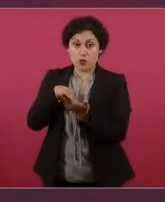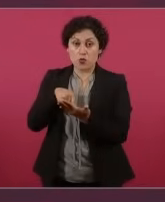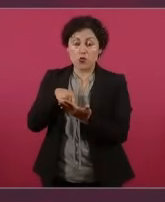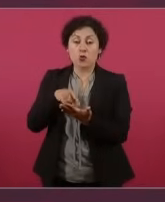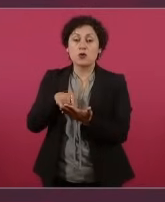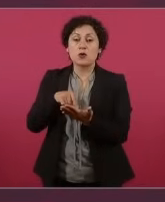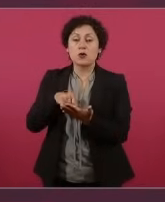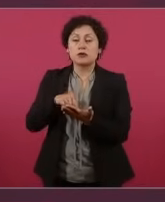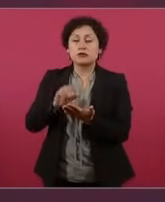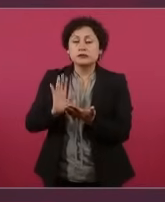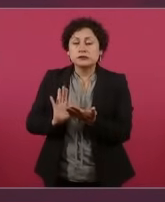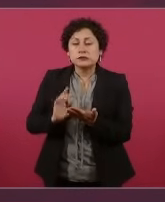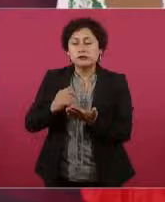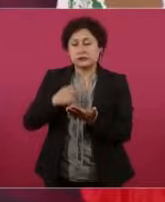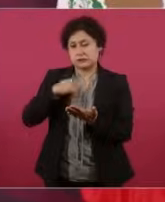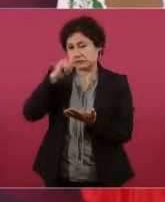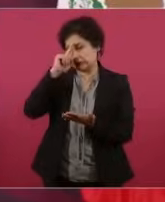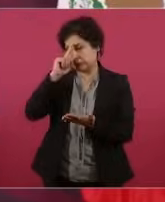creo que